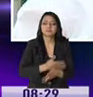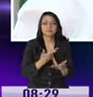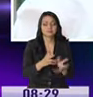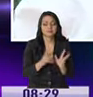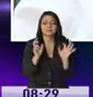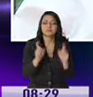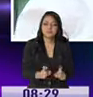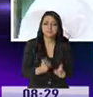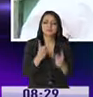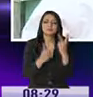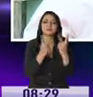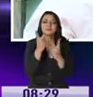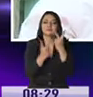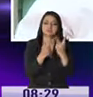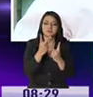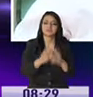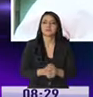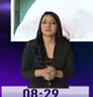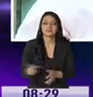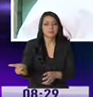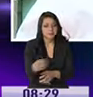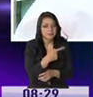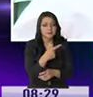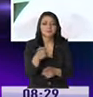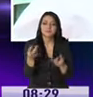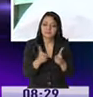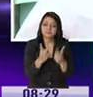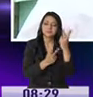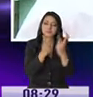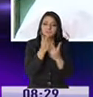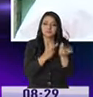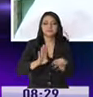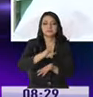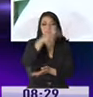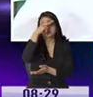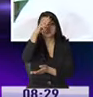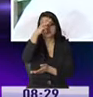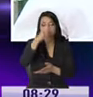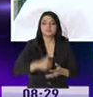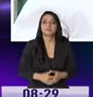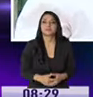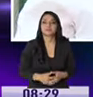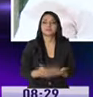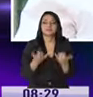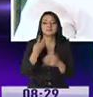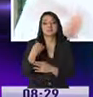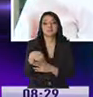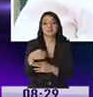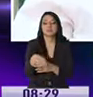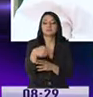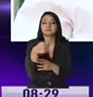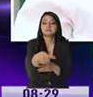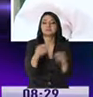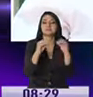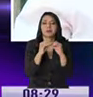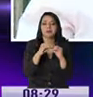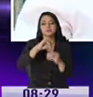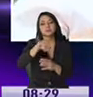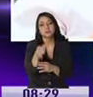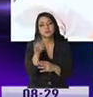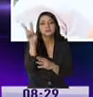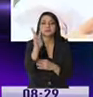que visitarles, vayan por allá también. Y claro, esto, hoy estamos en miércoles, todavía hay mucho más, seguramente mañana